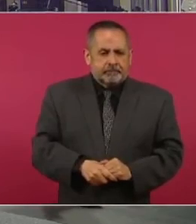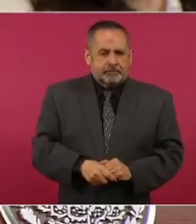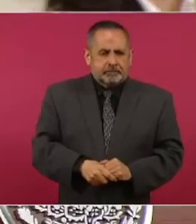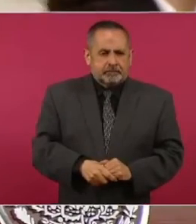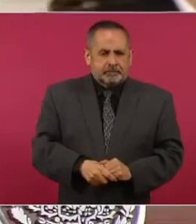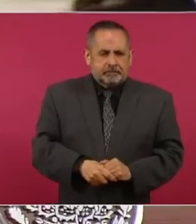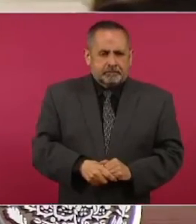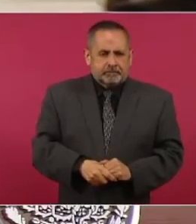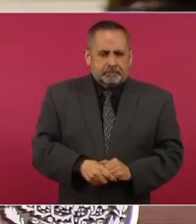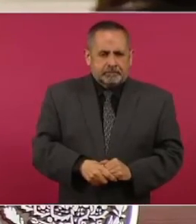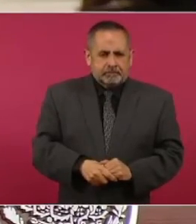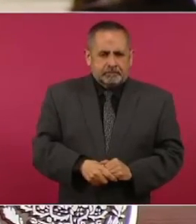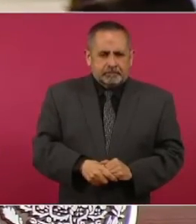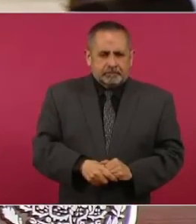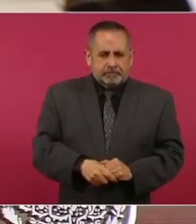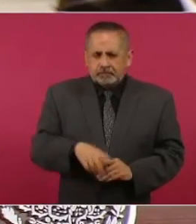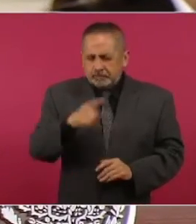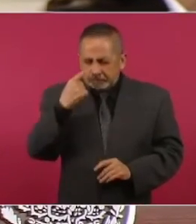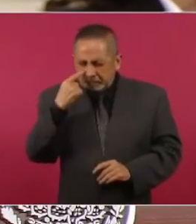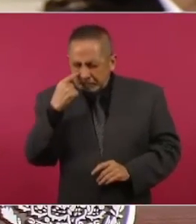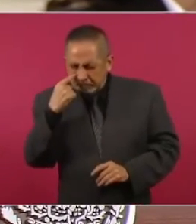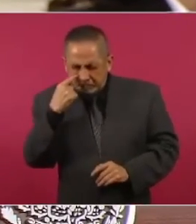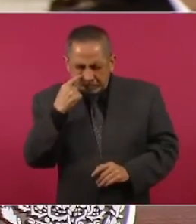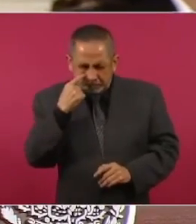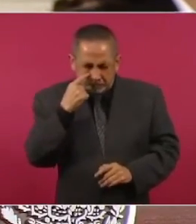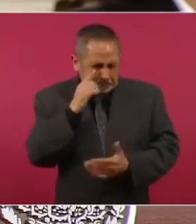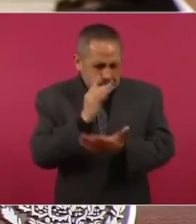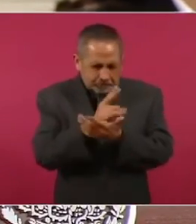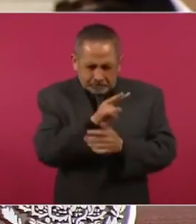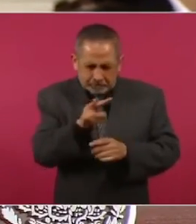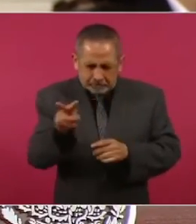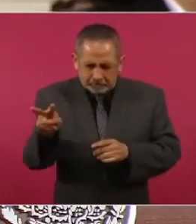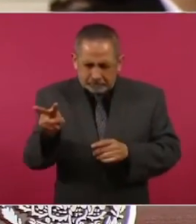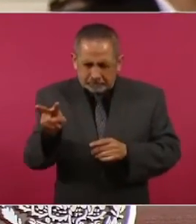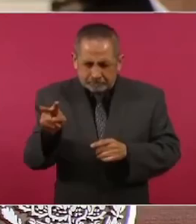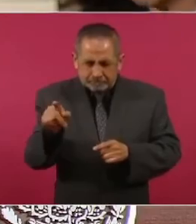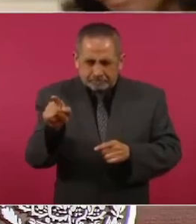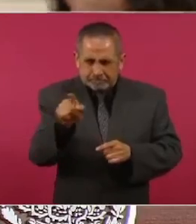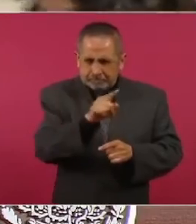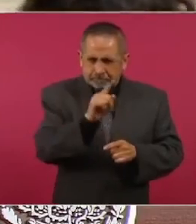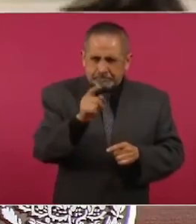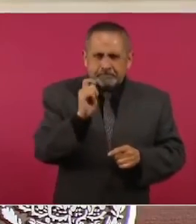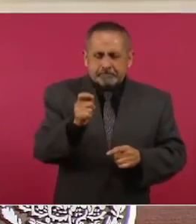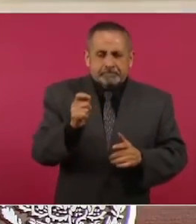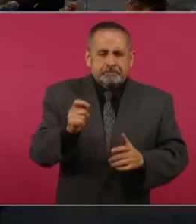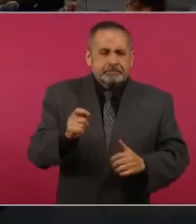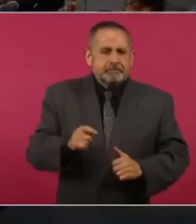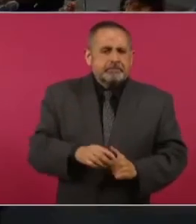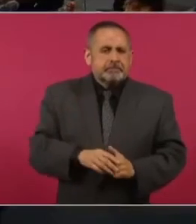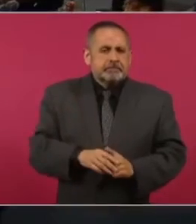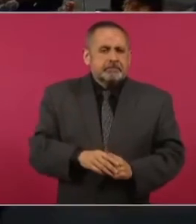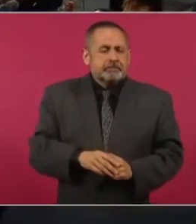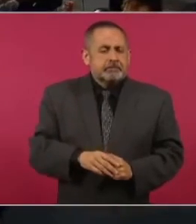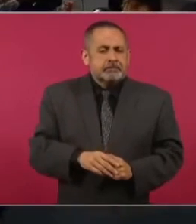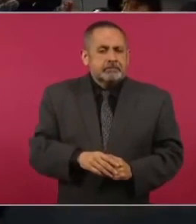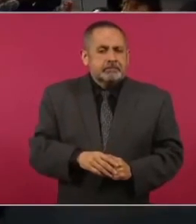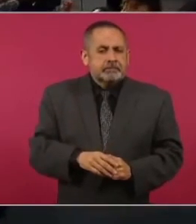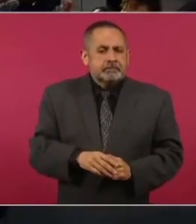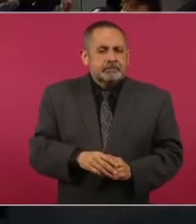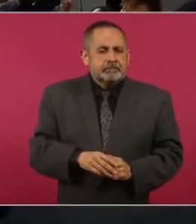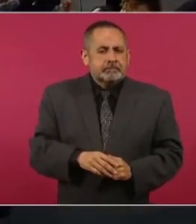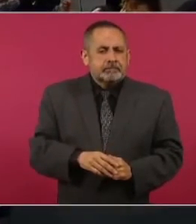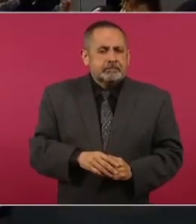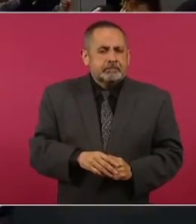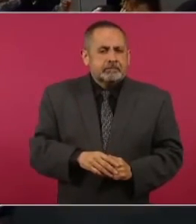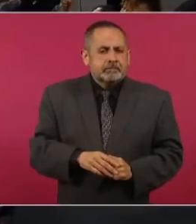¿Saben lo que estoy notando últimamente? Nada más lo que estoy notando últimamente es